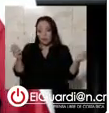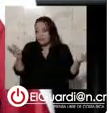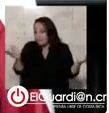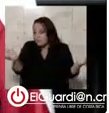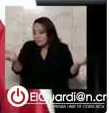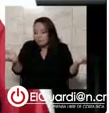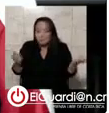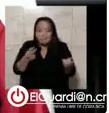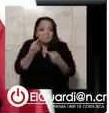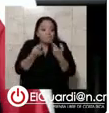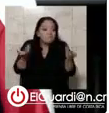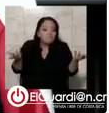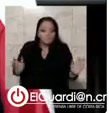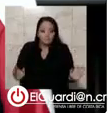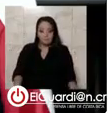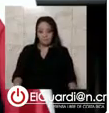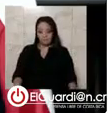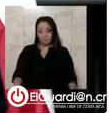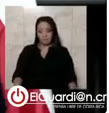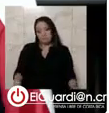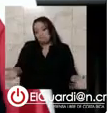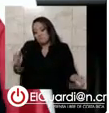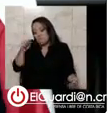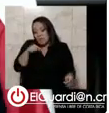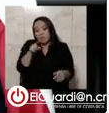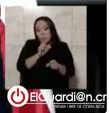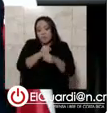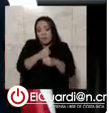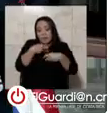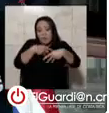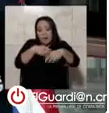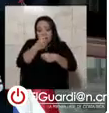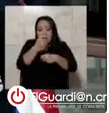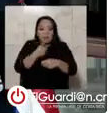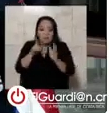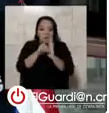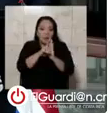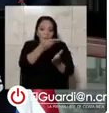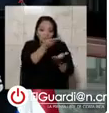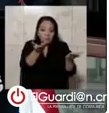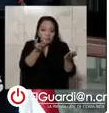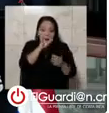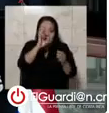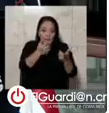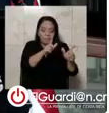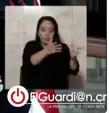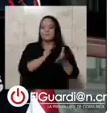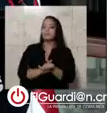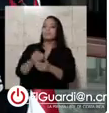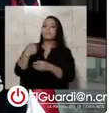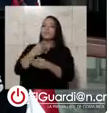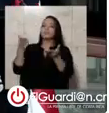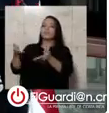qué quiere que le diga? Sí, ahí está la marcha y esta es Costa Rica, tienen derecho. Señor ministro, por favor, bienvenido. Gracias,